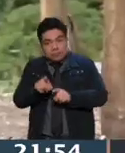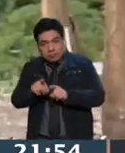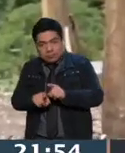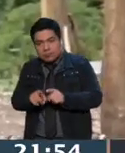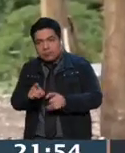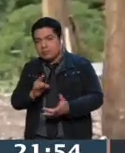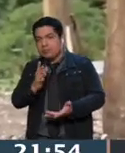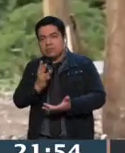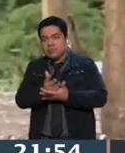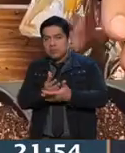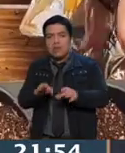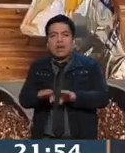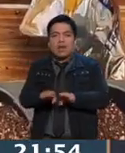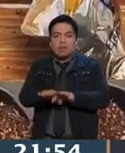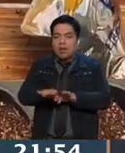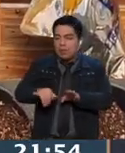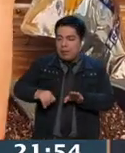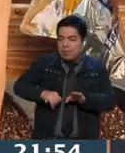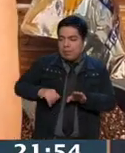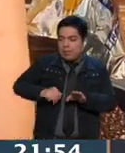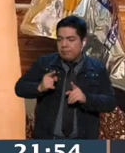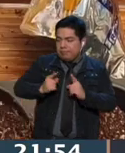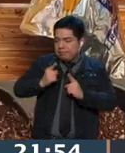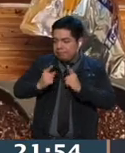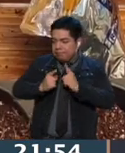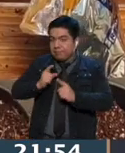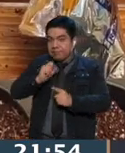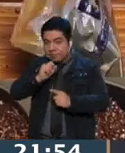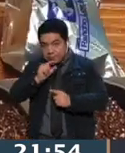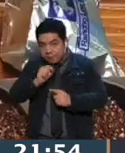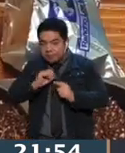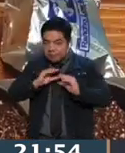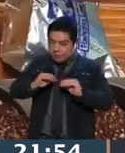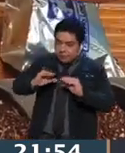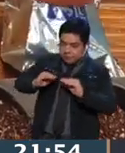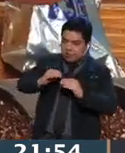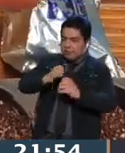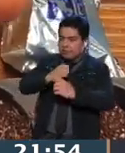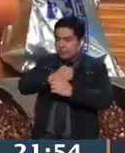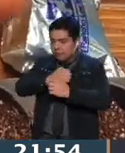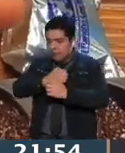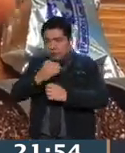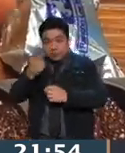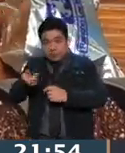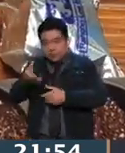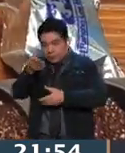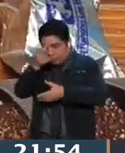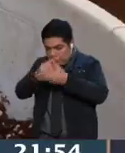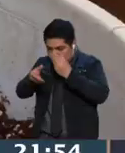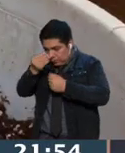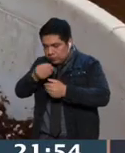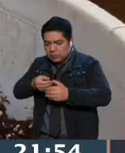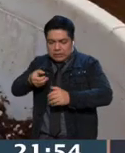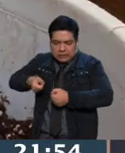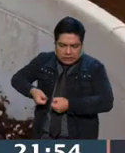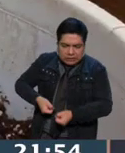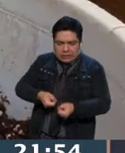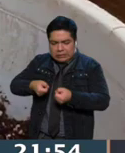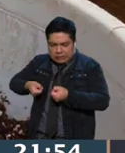solo un interés recreativo, también tiene un interés educativo. O sea, la idea es aprender a sembrar, a lo